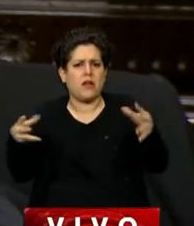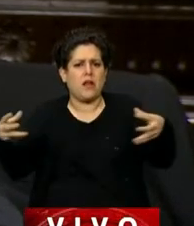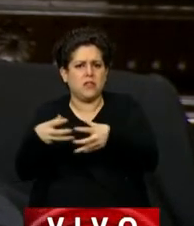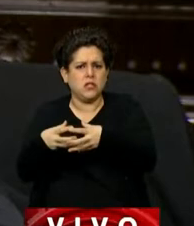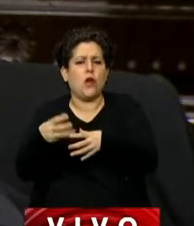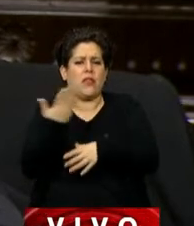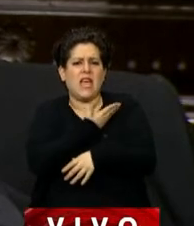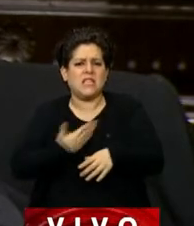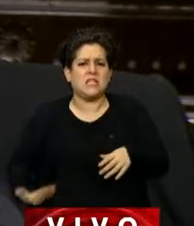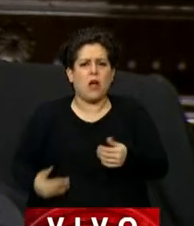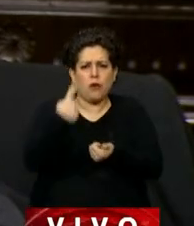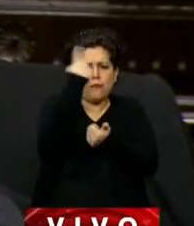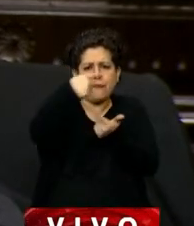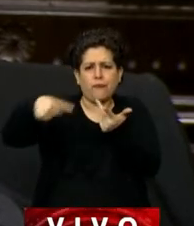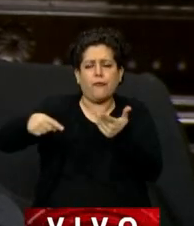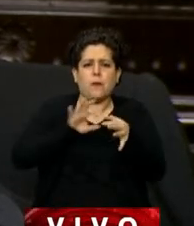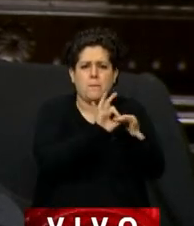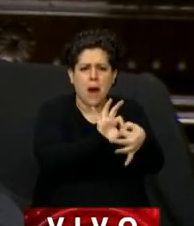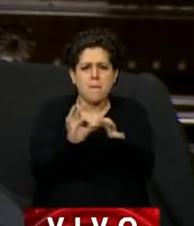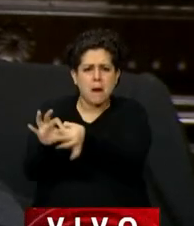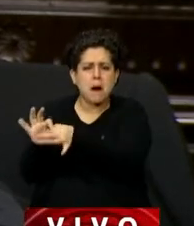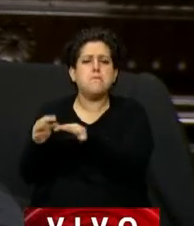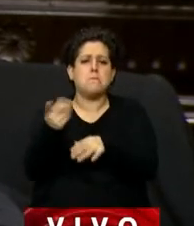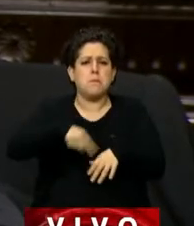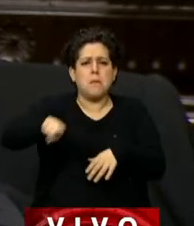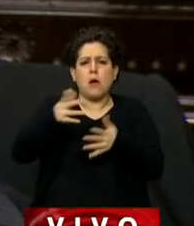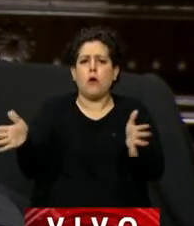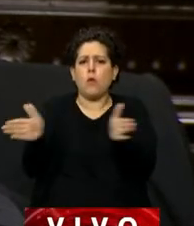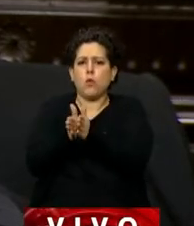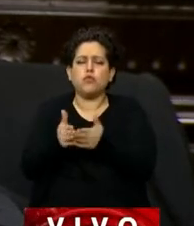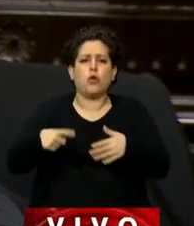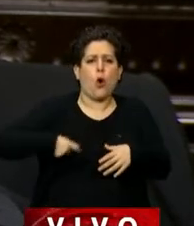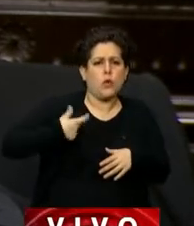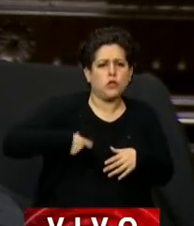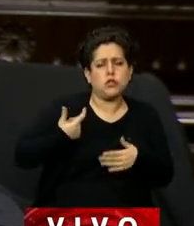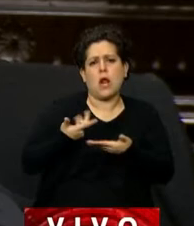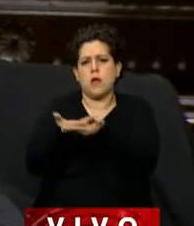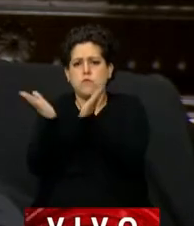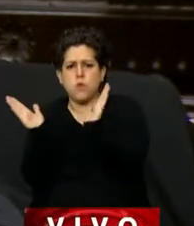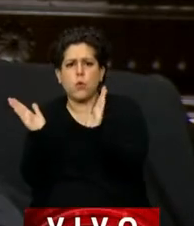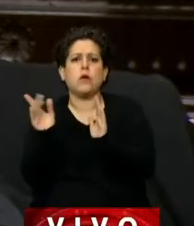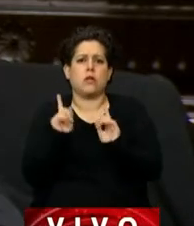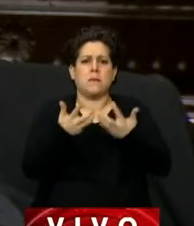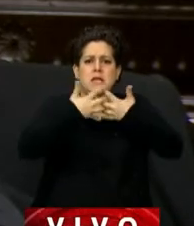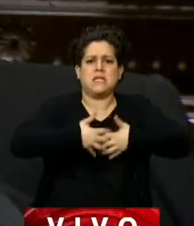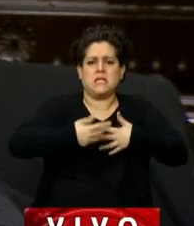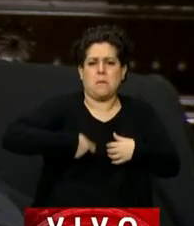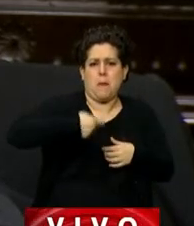sistemas estatales con sistemas públicos de obras sociales y sistemas